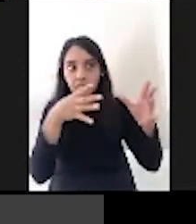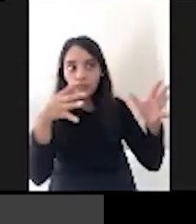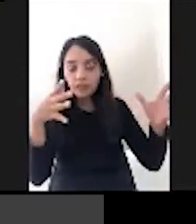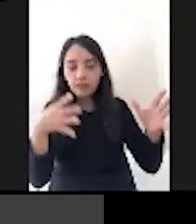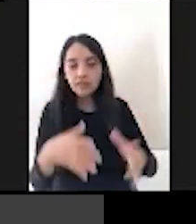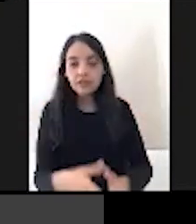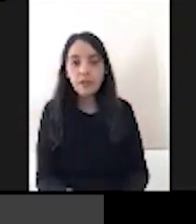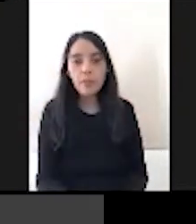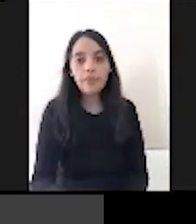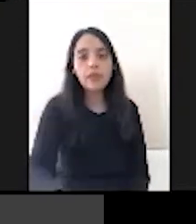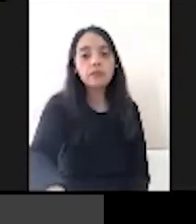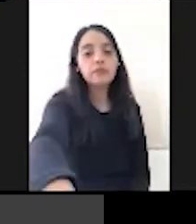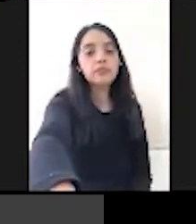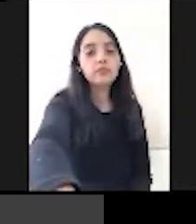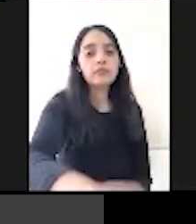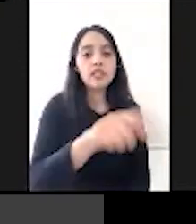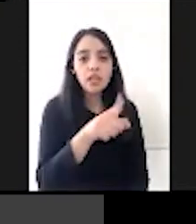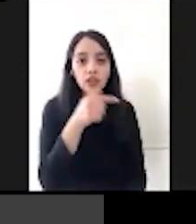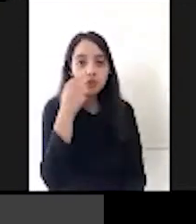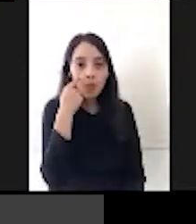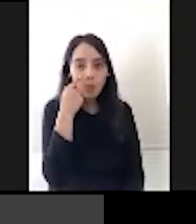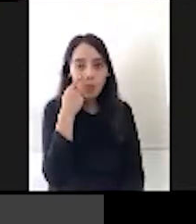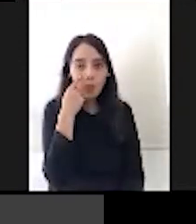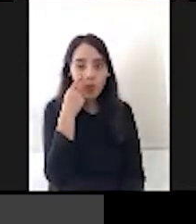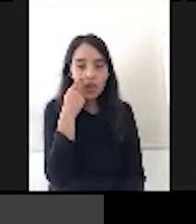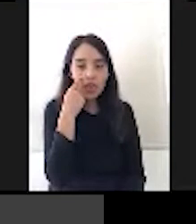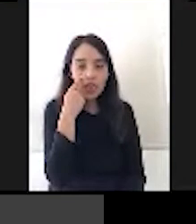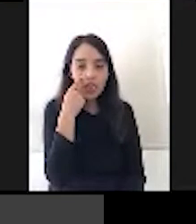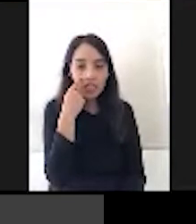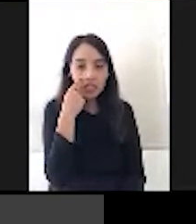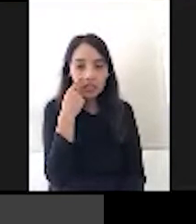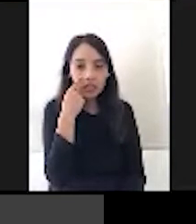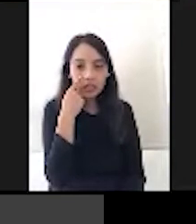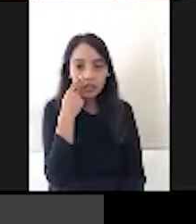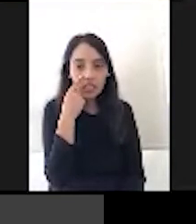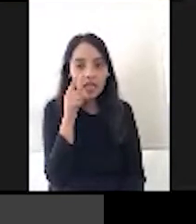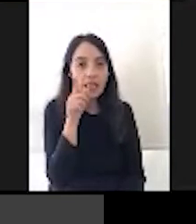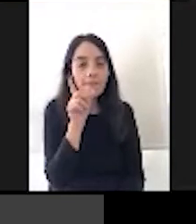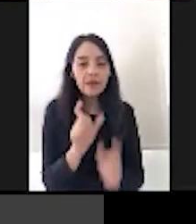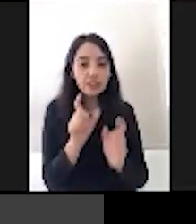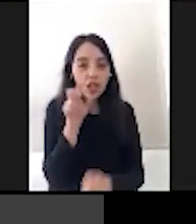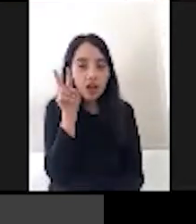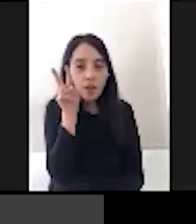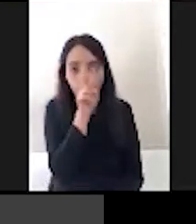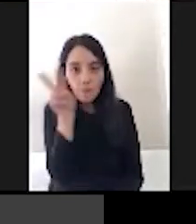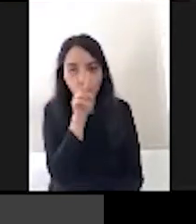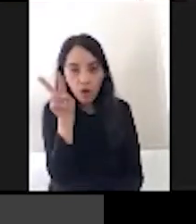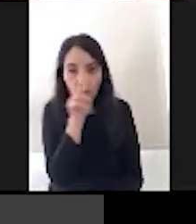eso refleja una alta inestabilidad de fijación, es decir, la persona movía mucho su ojo y no era capaz